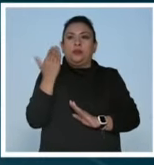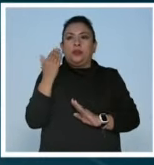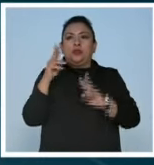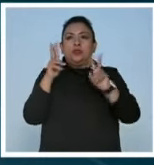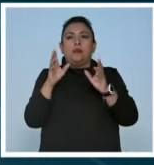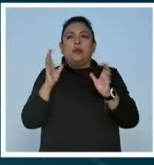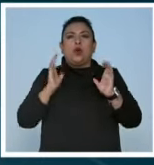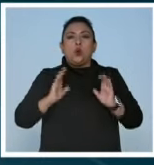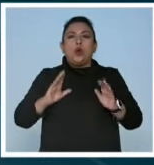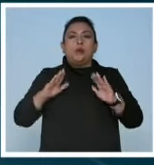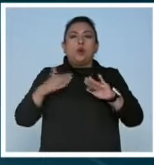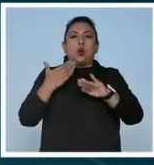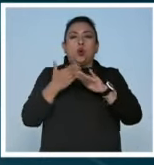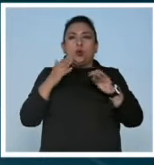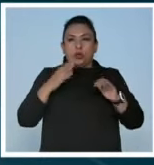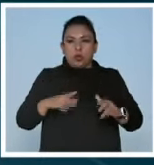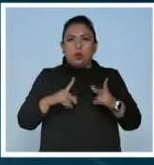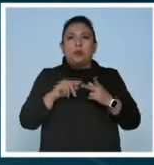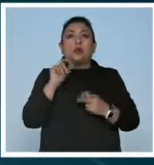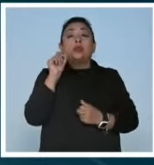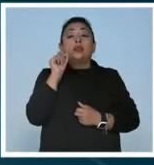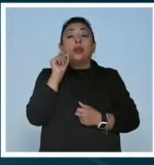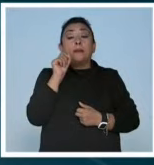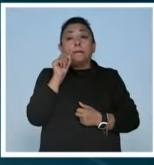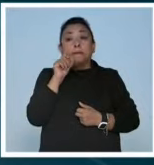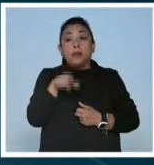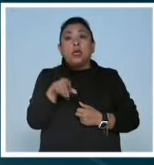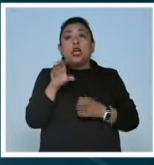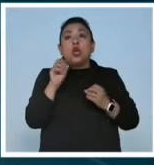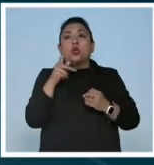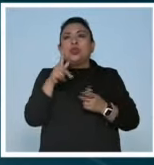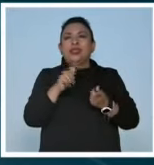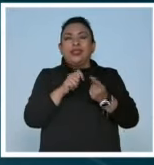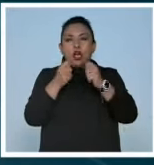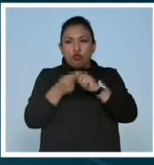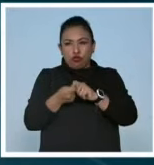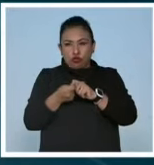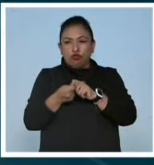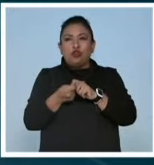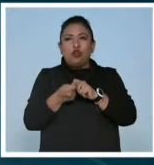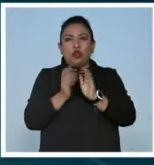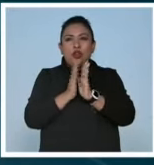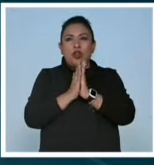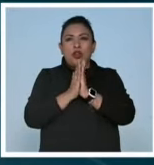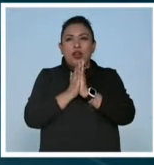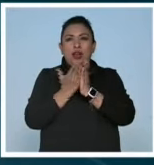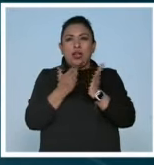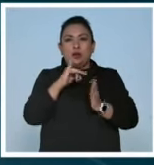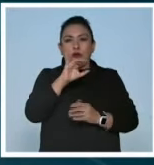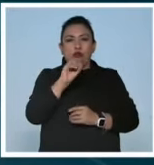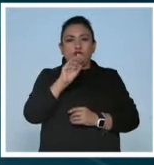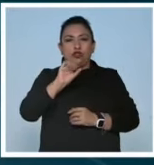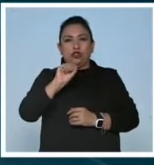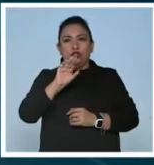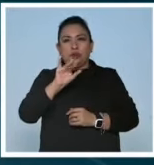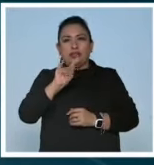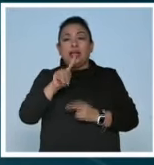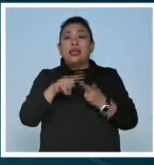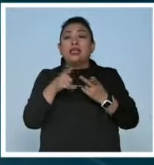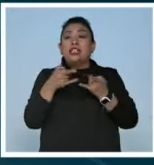contra Cuerpo, pero también hay estas apariciones o tu traducción del libro de Georges Bataille,